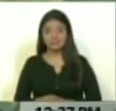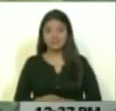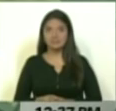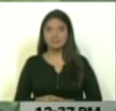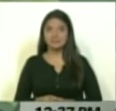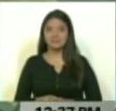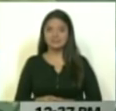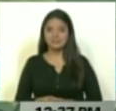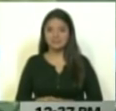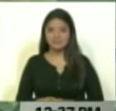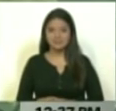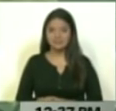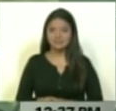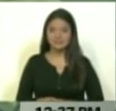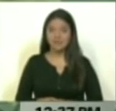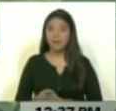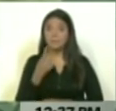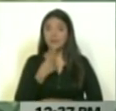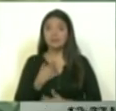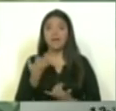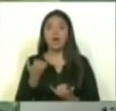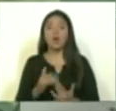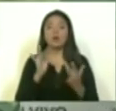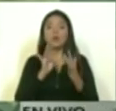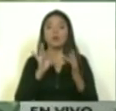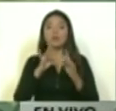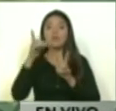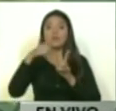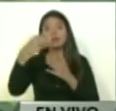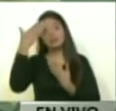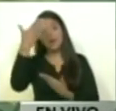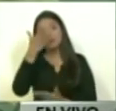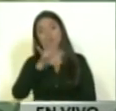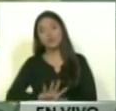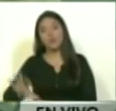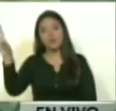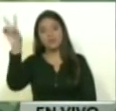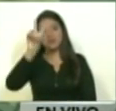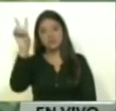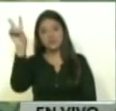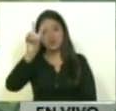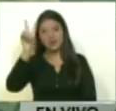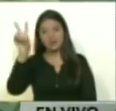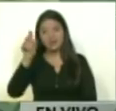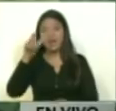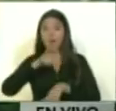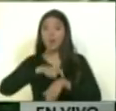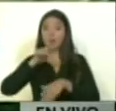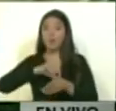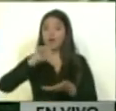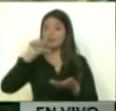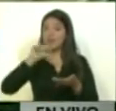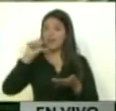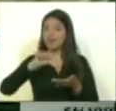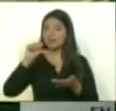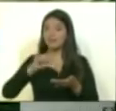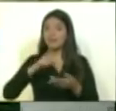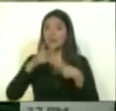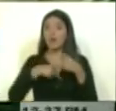Bueno, estamos, me dicen que estamos en vivo por Venezolana Televisión. Un saludo a toda Venezuela. La hora de la salsa, el programa de los